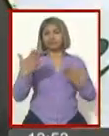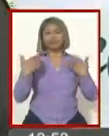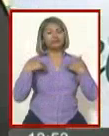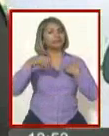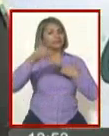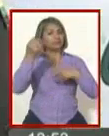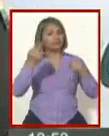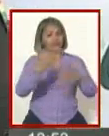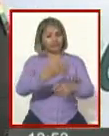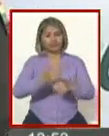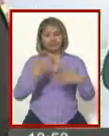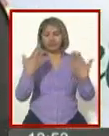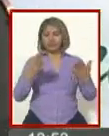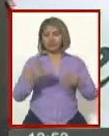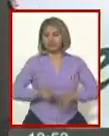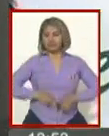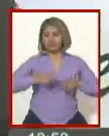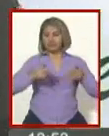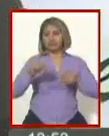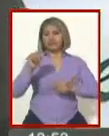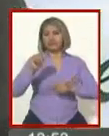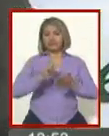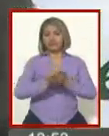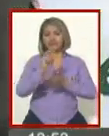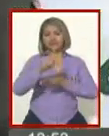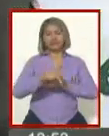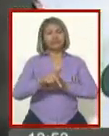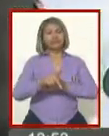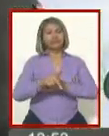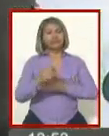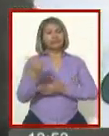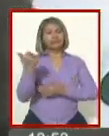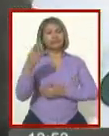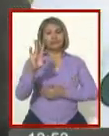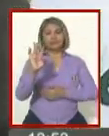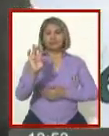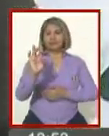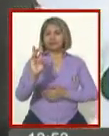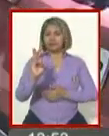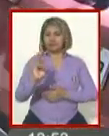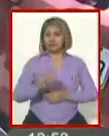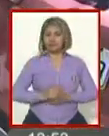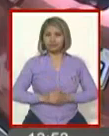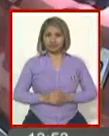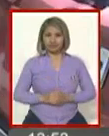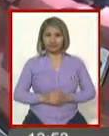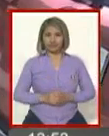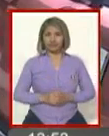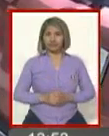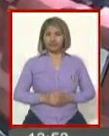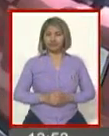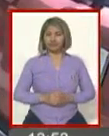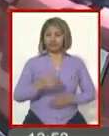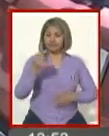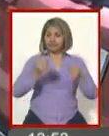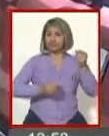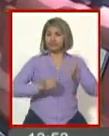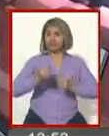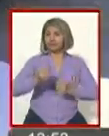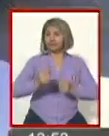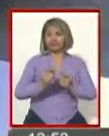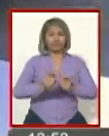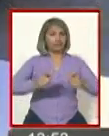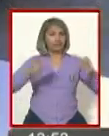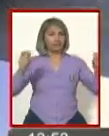Tenemos otro vehículo recuperado también, la denuncia fue el 20 de septiembre del 2016. Es una camioneta Tundra,